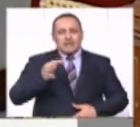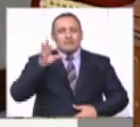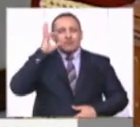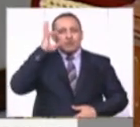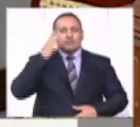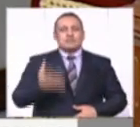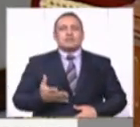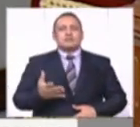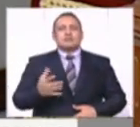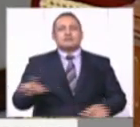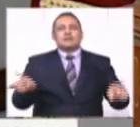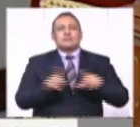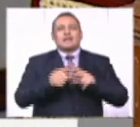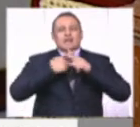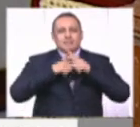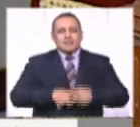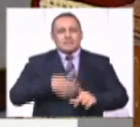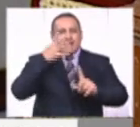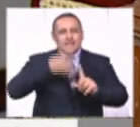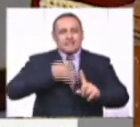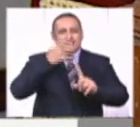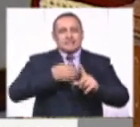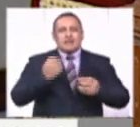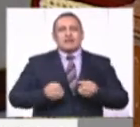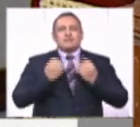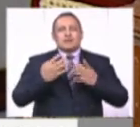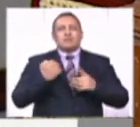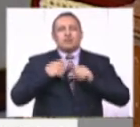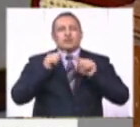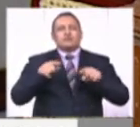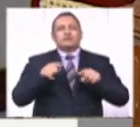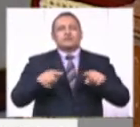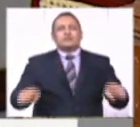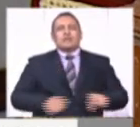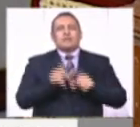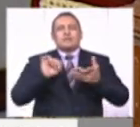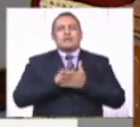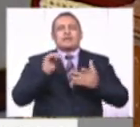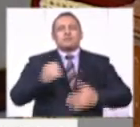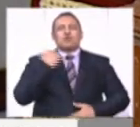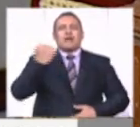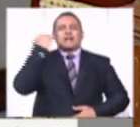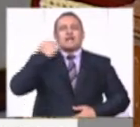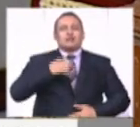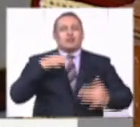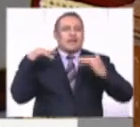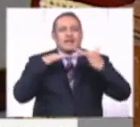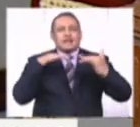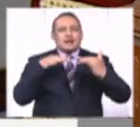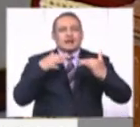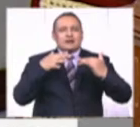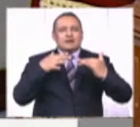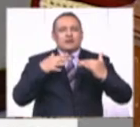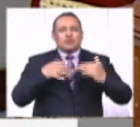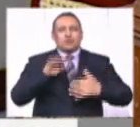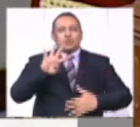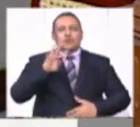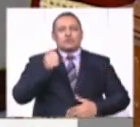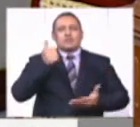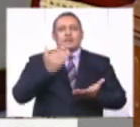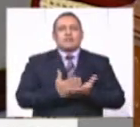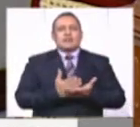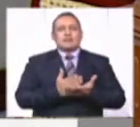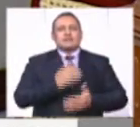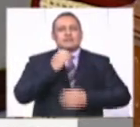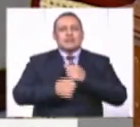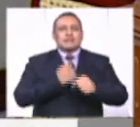fujimoristas empiecen a analizar bien Por supuesto que hemos ganado la batalla 4 de abril